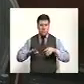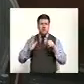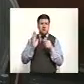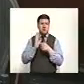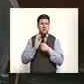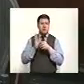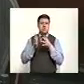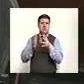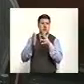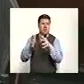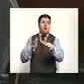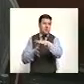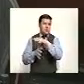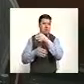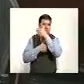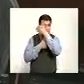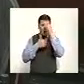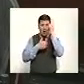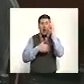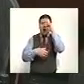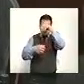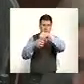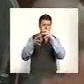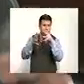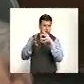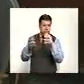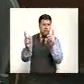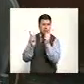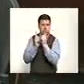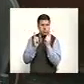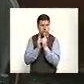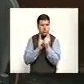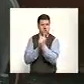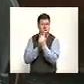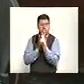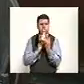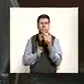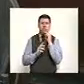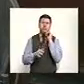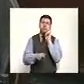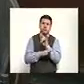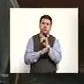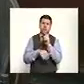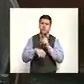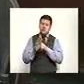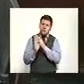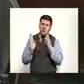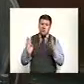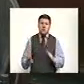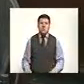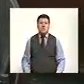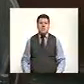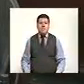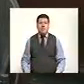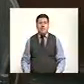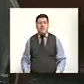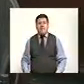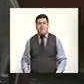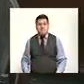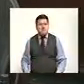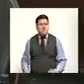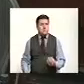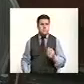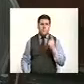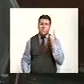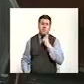de capacitación y reincorporación con amplios derroteros e identificación en el tiempo. La